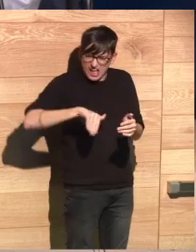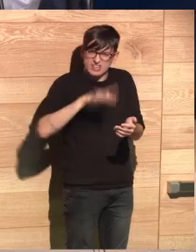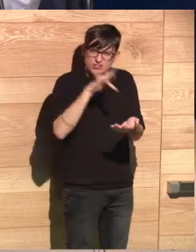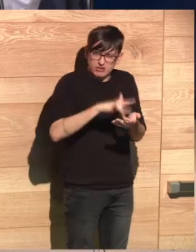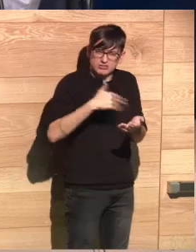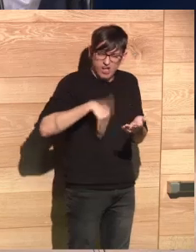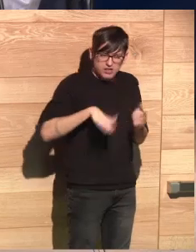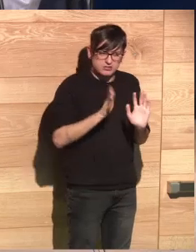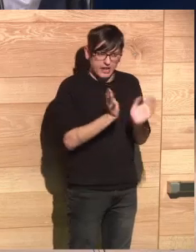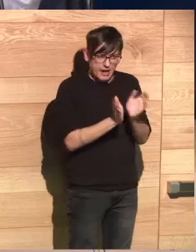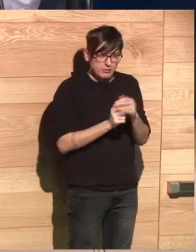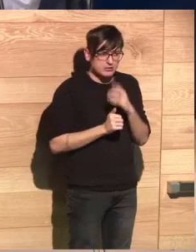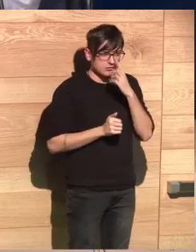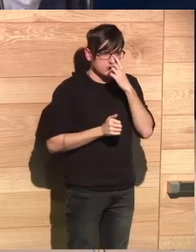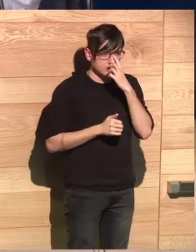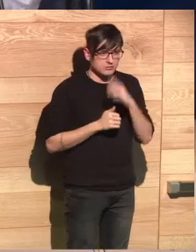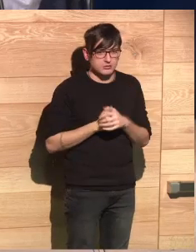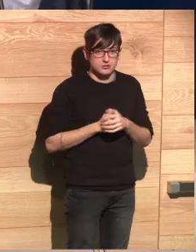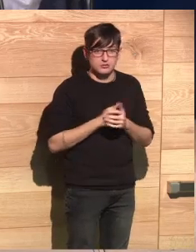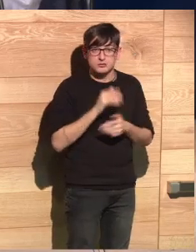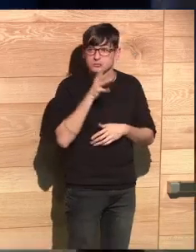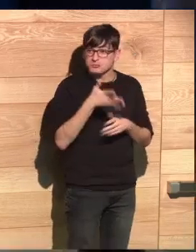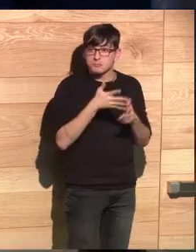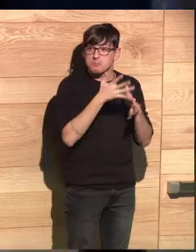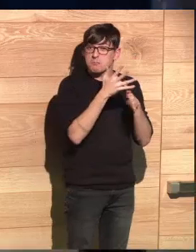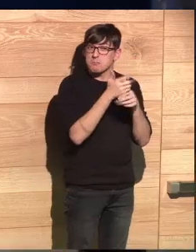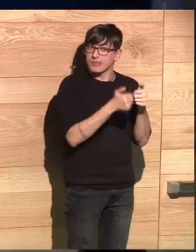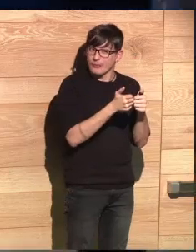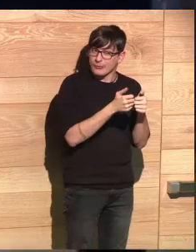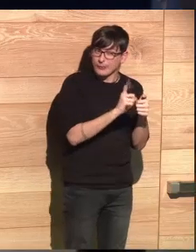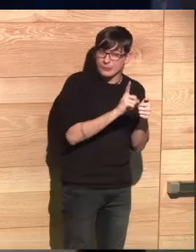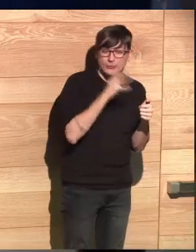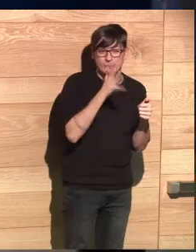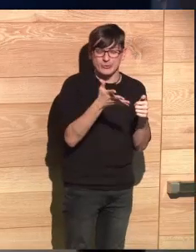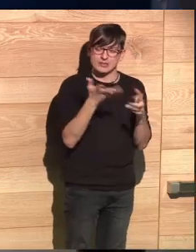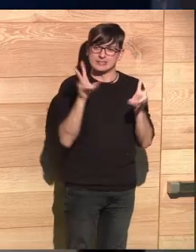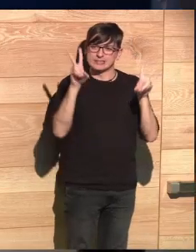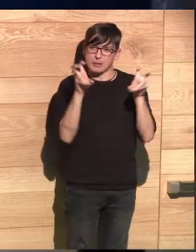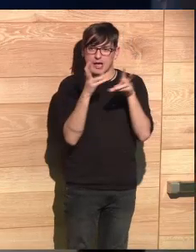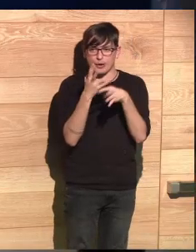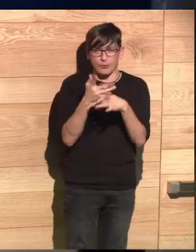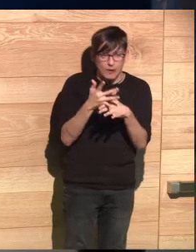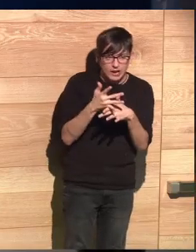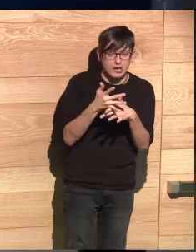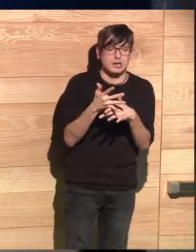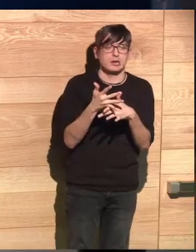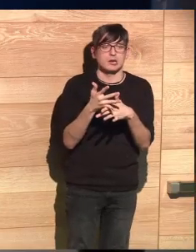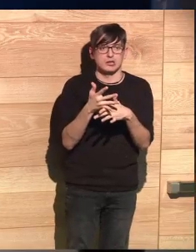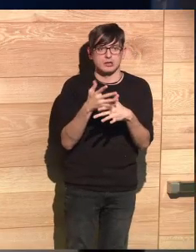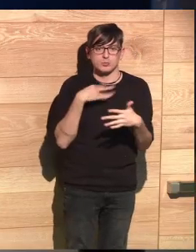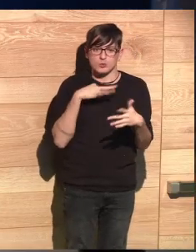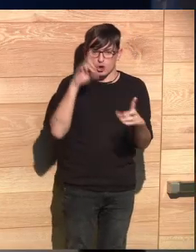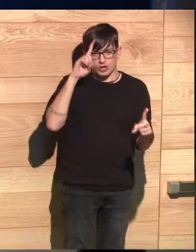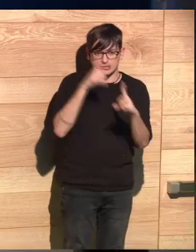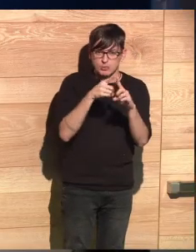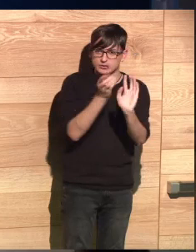hecho. No porque sea videojuego, sino porque la actividad del juego, jugar, puede tener fines